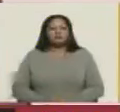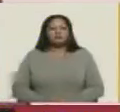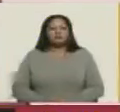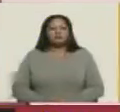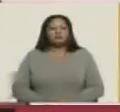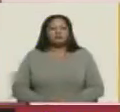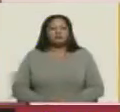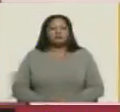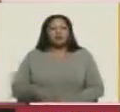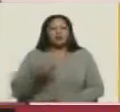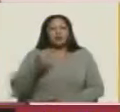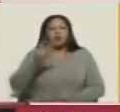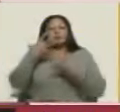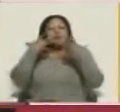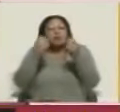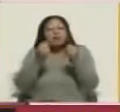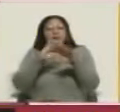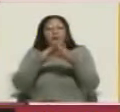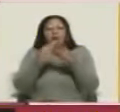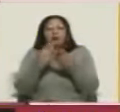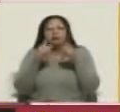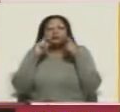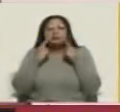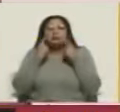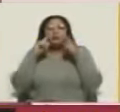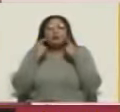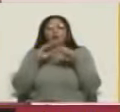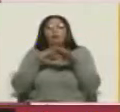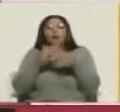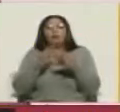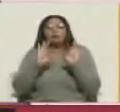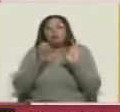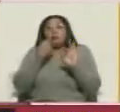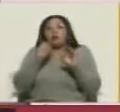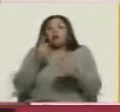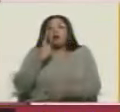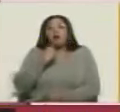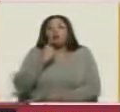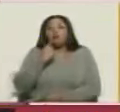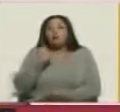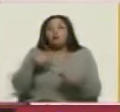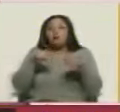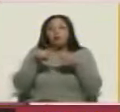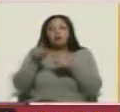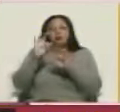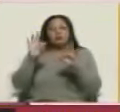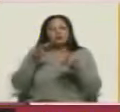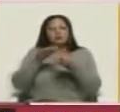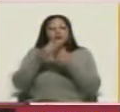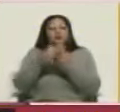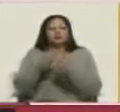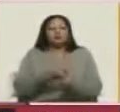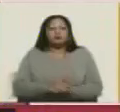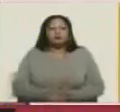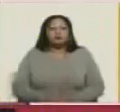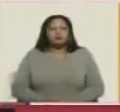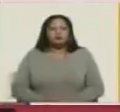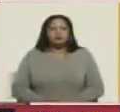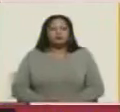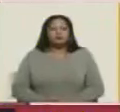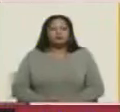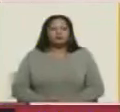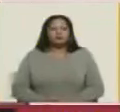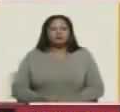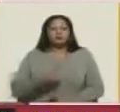No entendemos el llantén que tienen, pero bueno, estamos acostumbrados a ese llantén. La